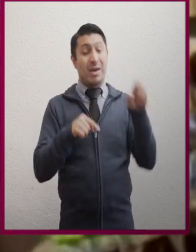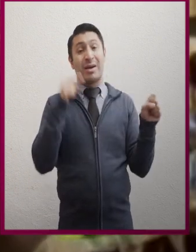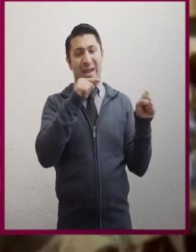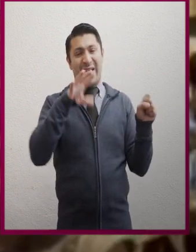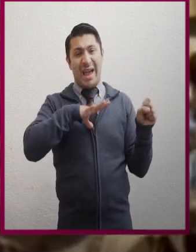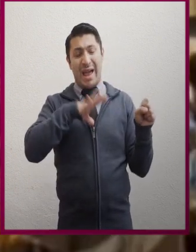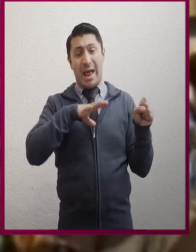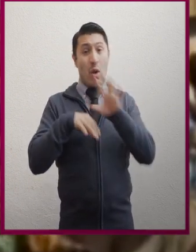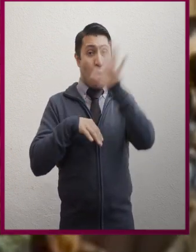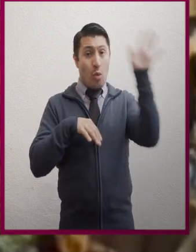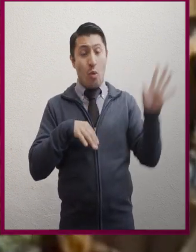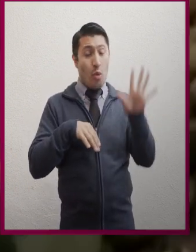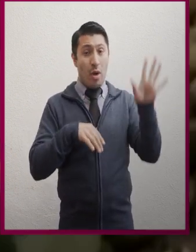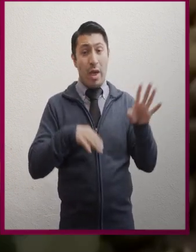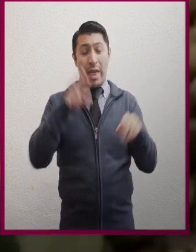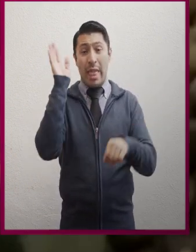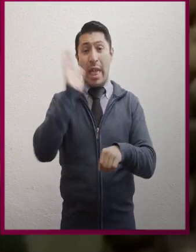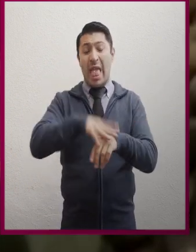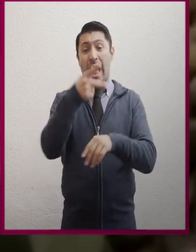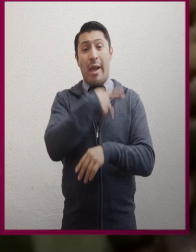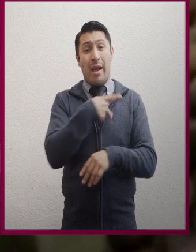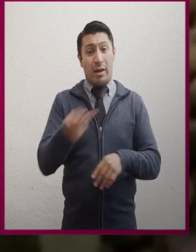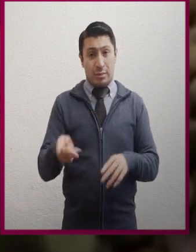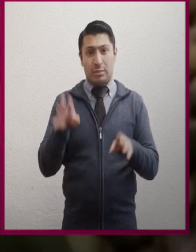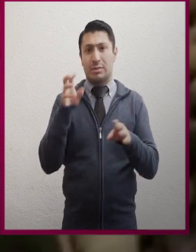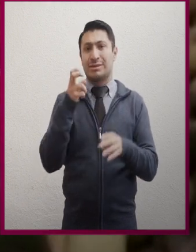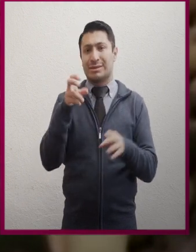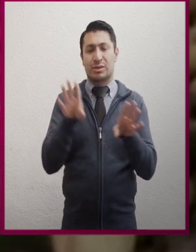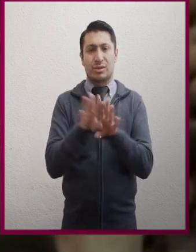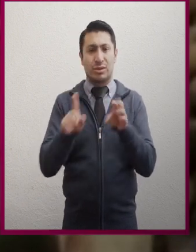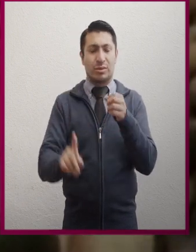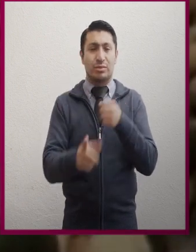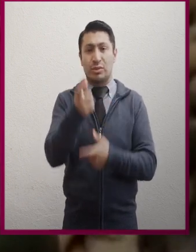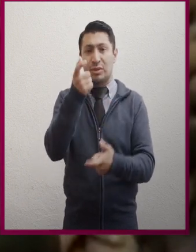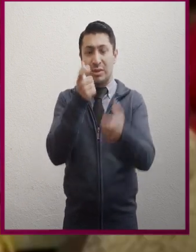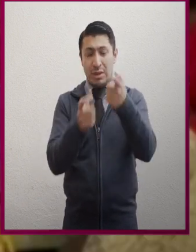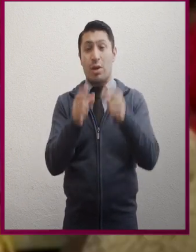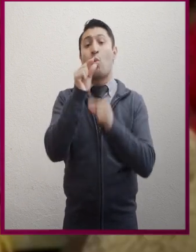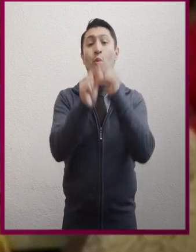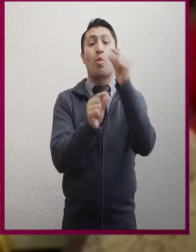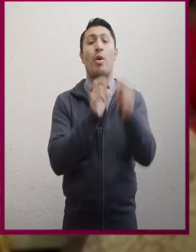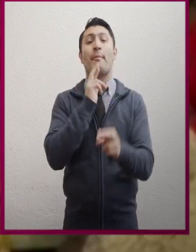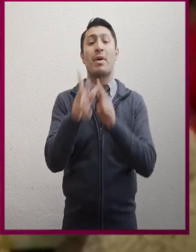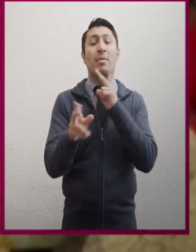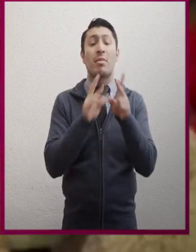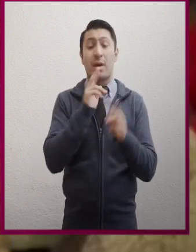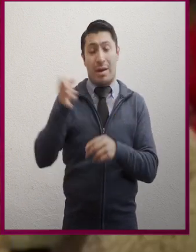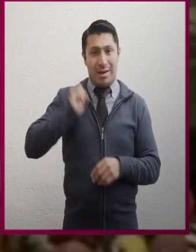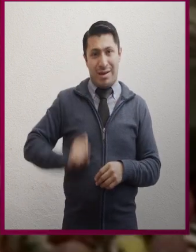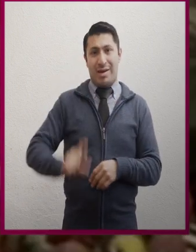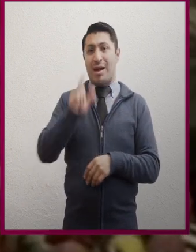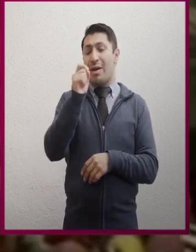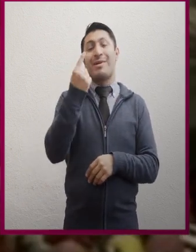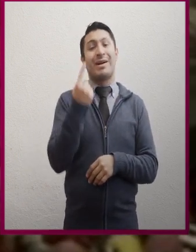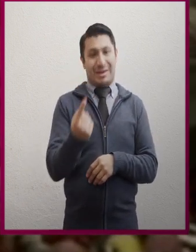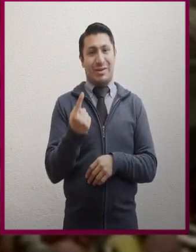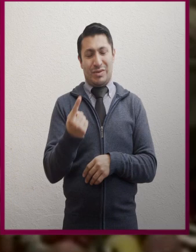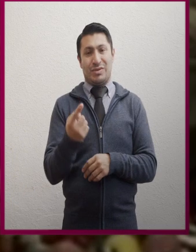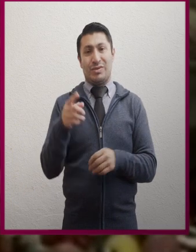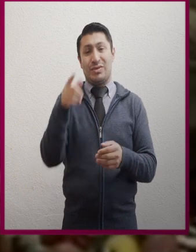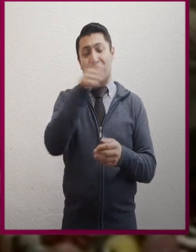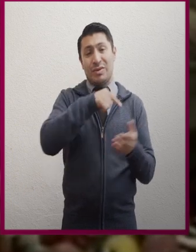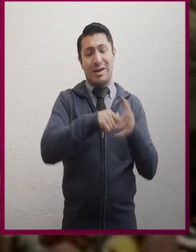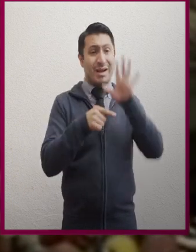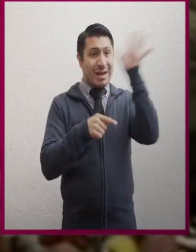A pesar de que África sigue siendo el continente con mayores índices de pobreza, la situación económica ha mejorado durante el siglo